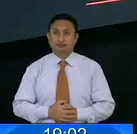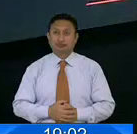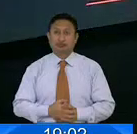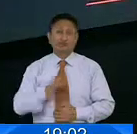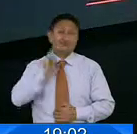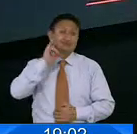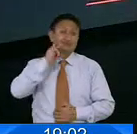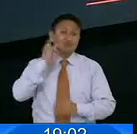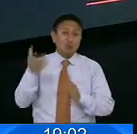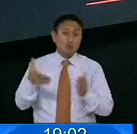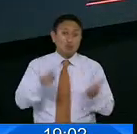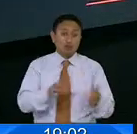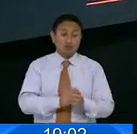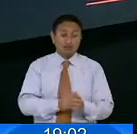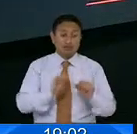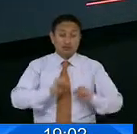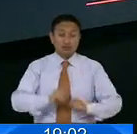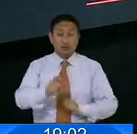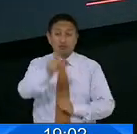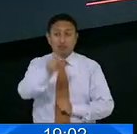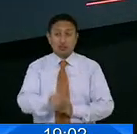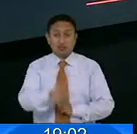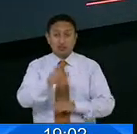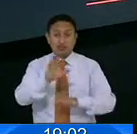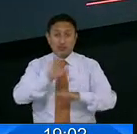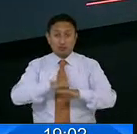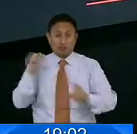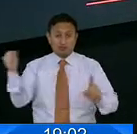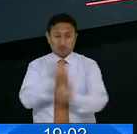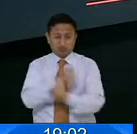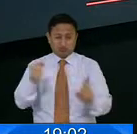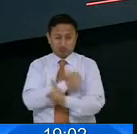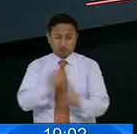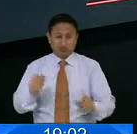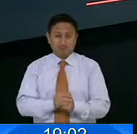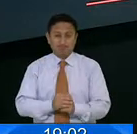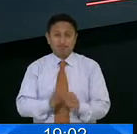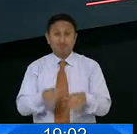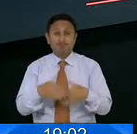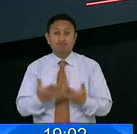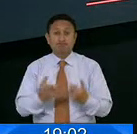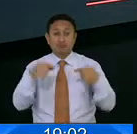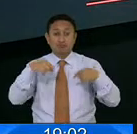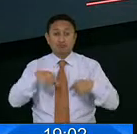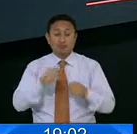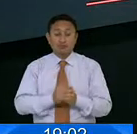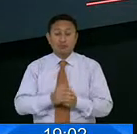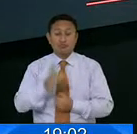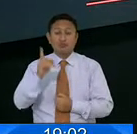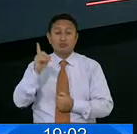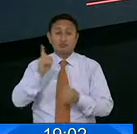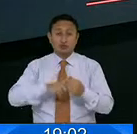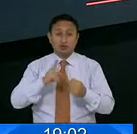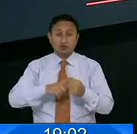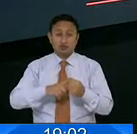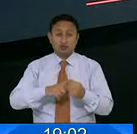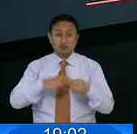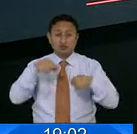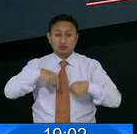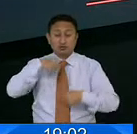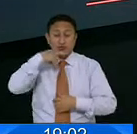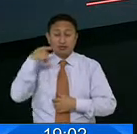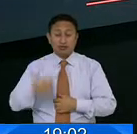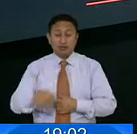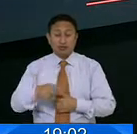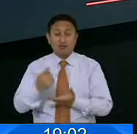menor de edad fallecido y un linchamiento a un presunto antisocial. Son los hechos de sangre registrados en el Distrito Metropolitano de Quito durante el